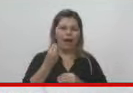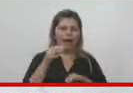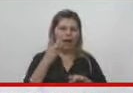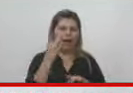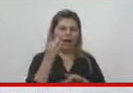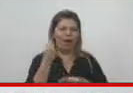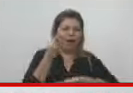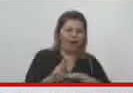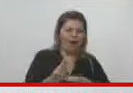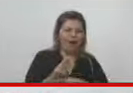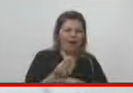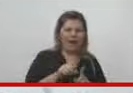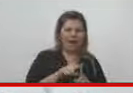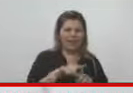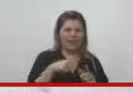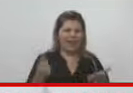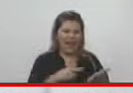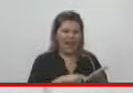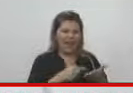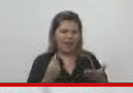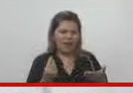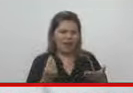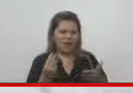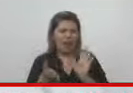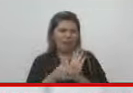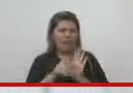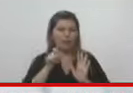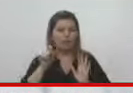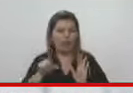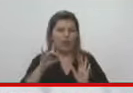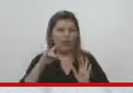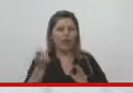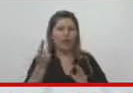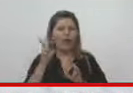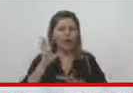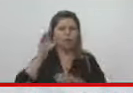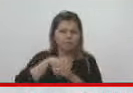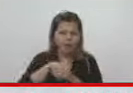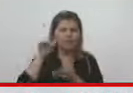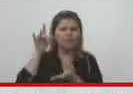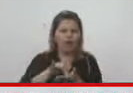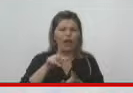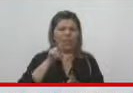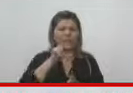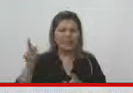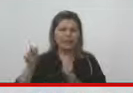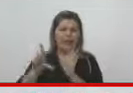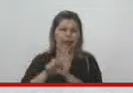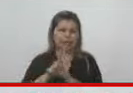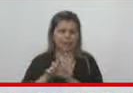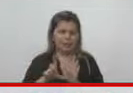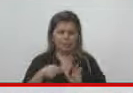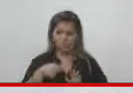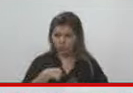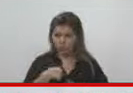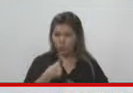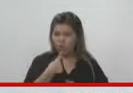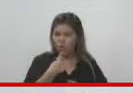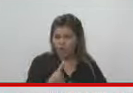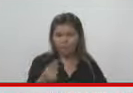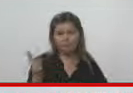fundamentar un DNU que deroga, que interviene 300 leyes. Es más, esto no lo digo yo, lo